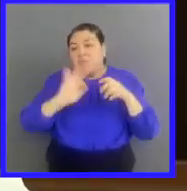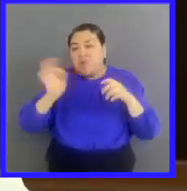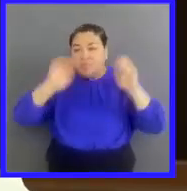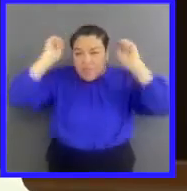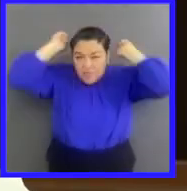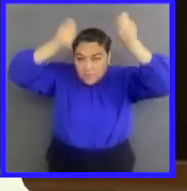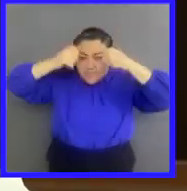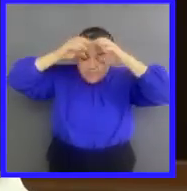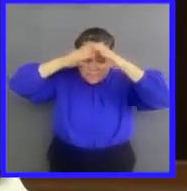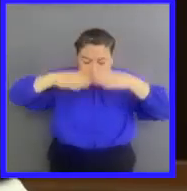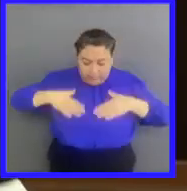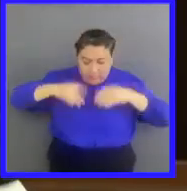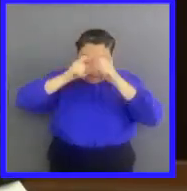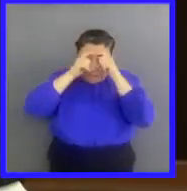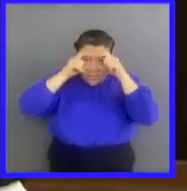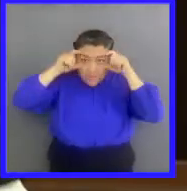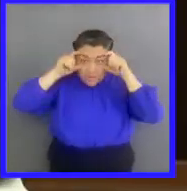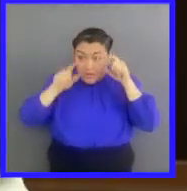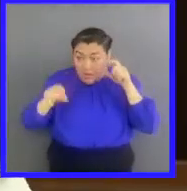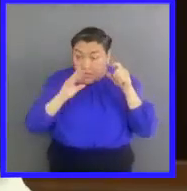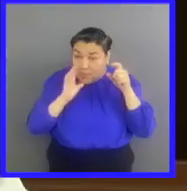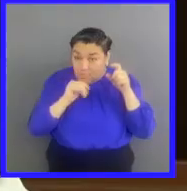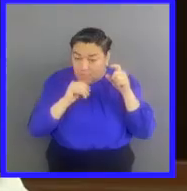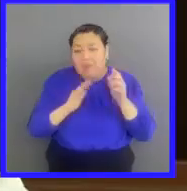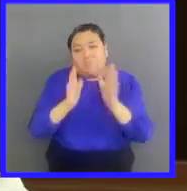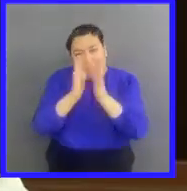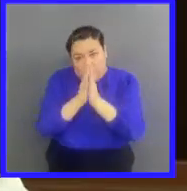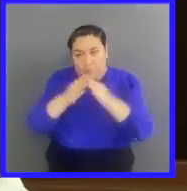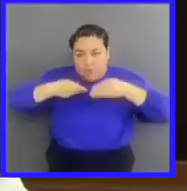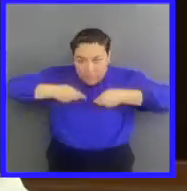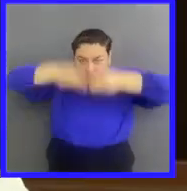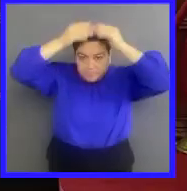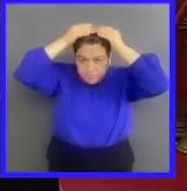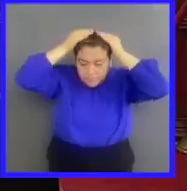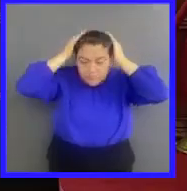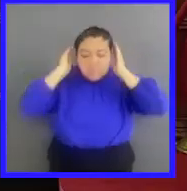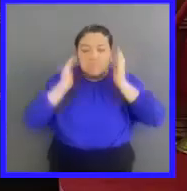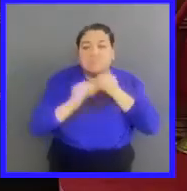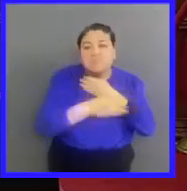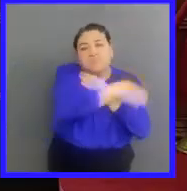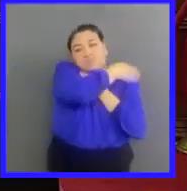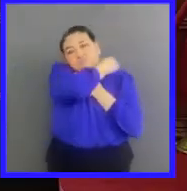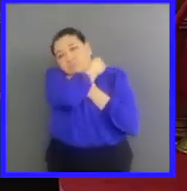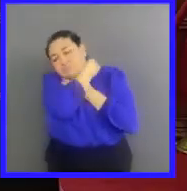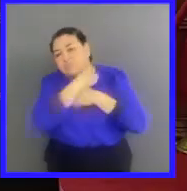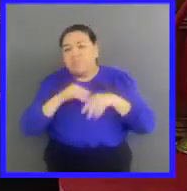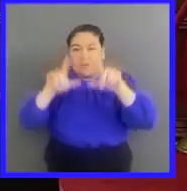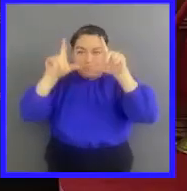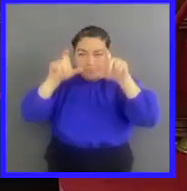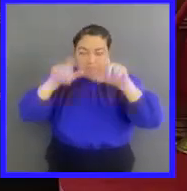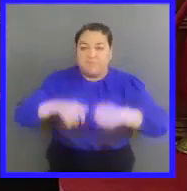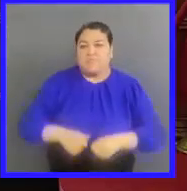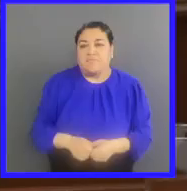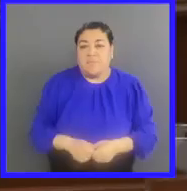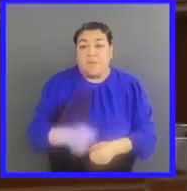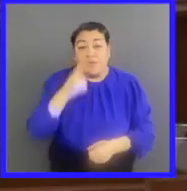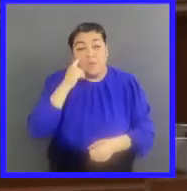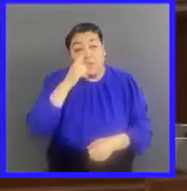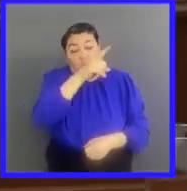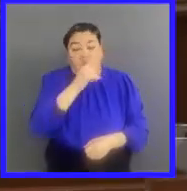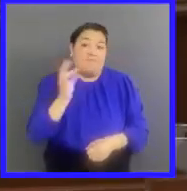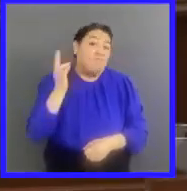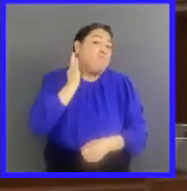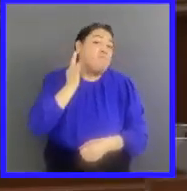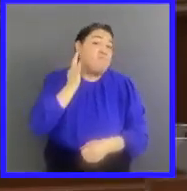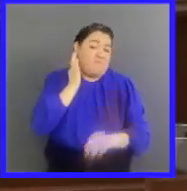fotografía de su pasaporte aparezca con la prenda religiosa. Ya tanto la Fiscalía General del Estado, en este